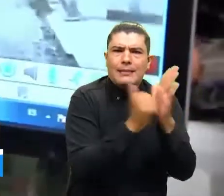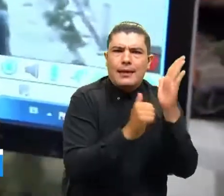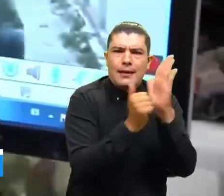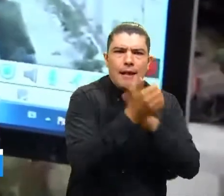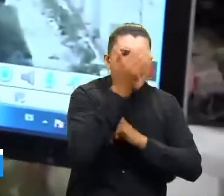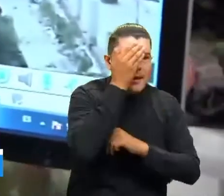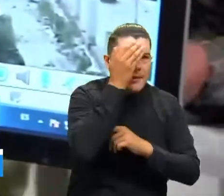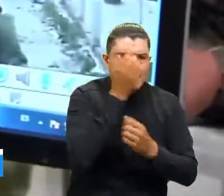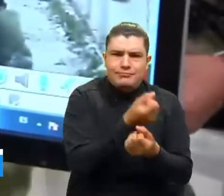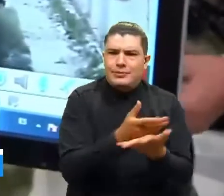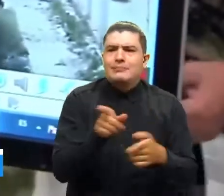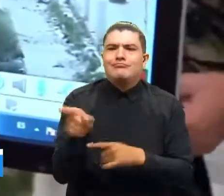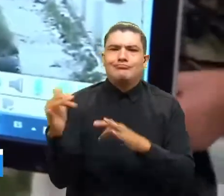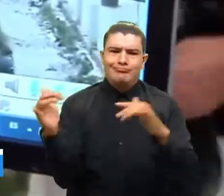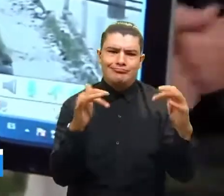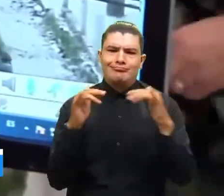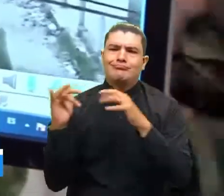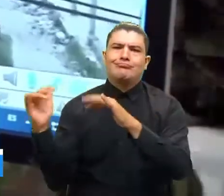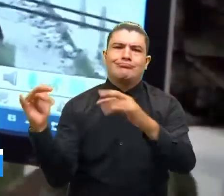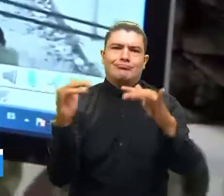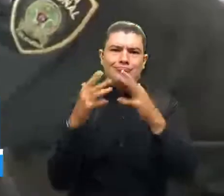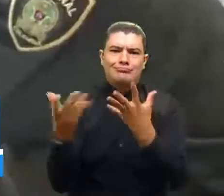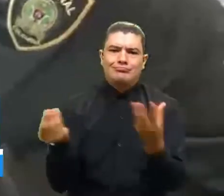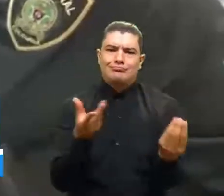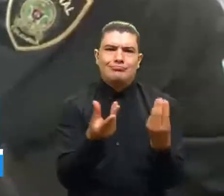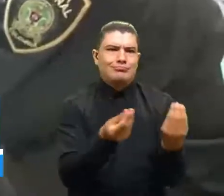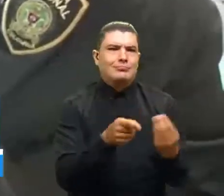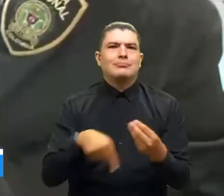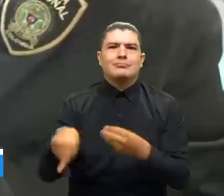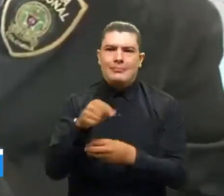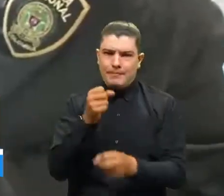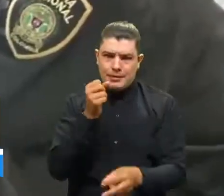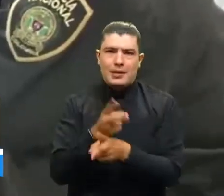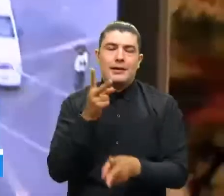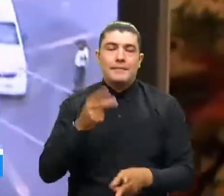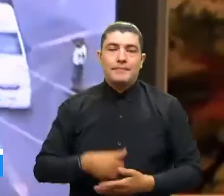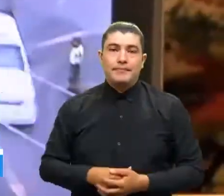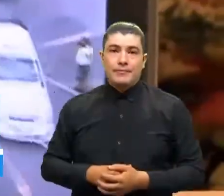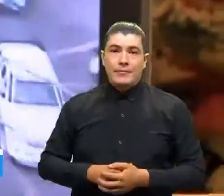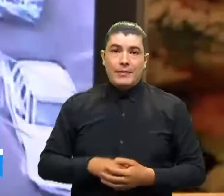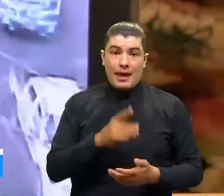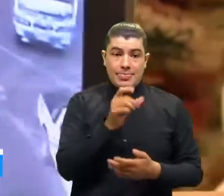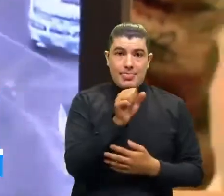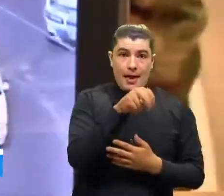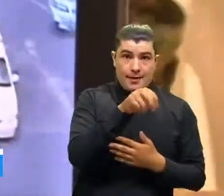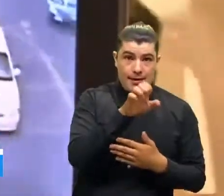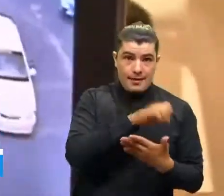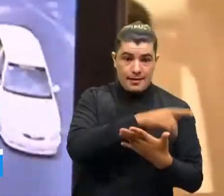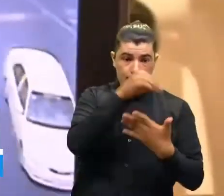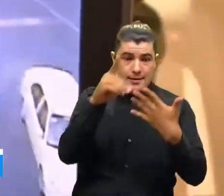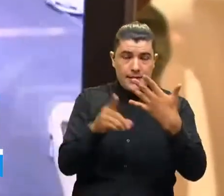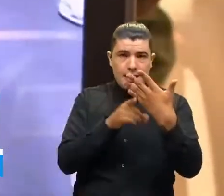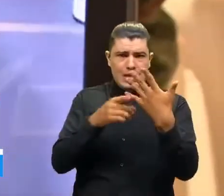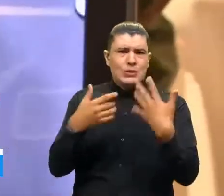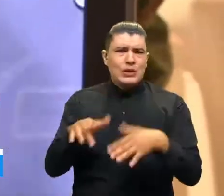ley. Según datos revelados por el DANE, en percepción de inseguridad, Cúcuta ocupa el segundo puesto con